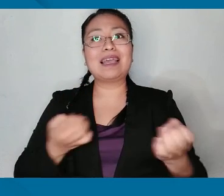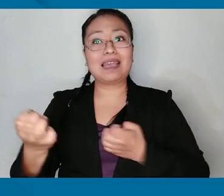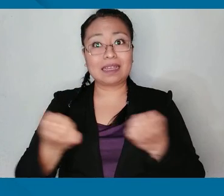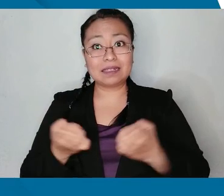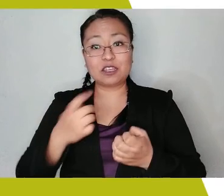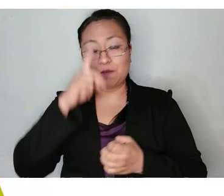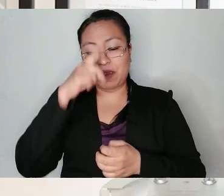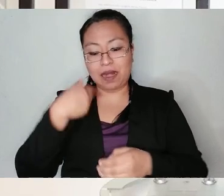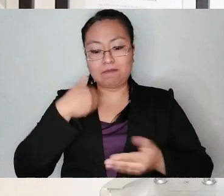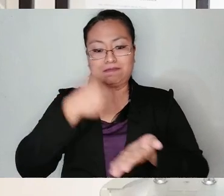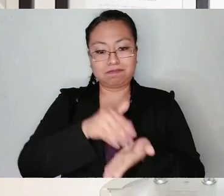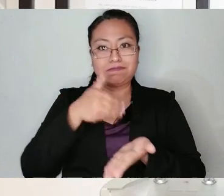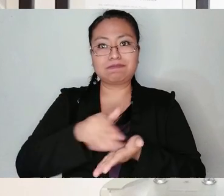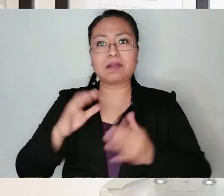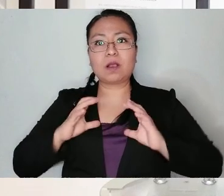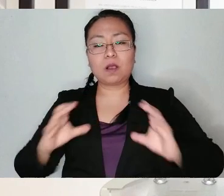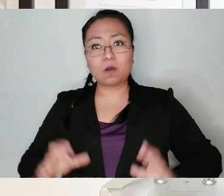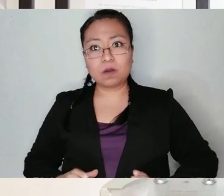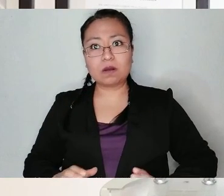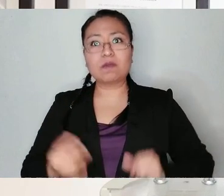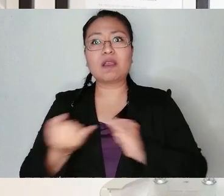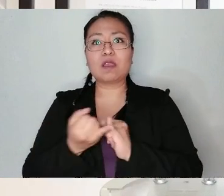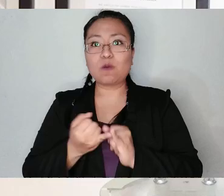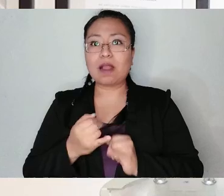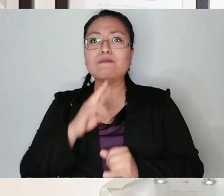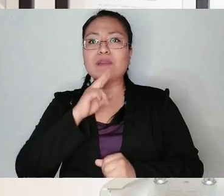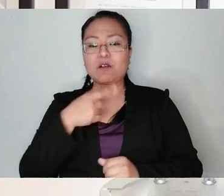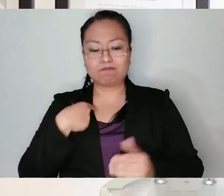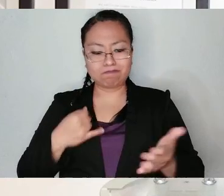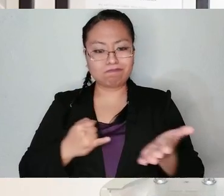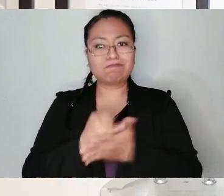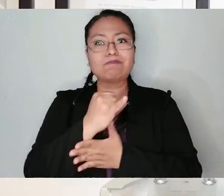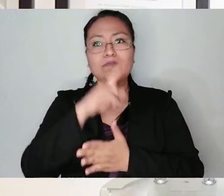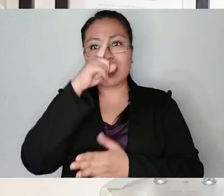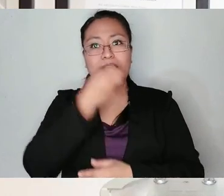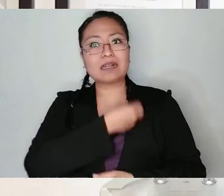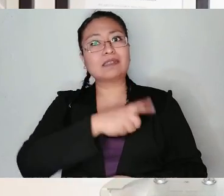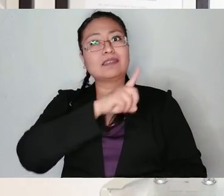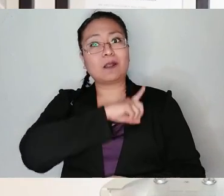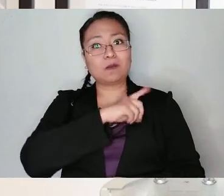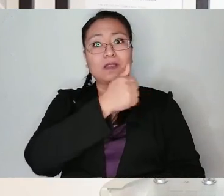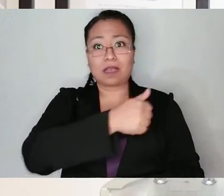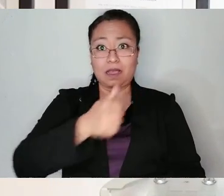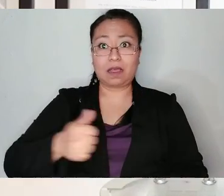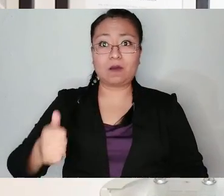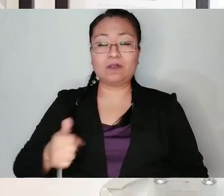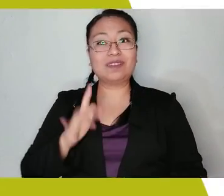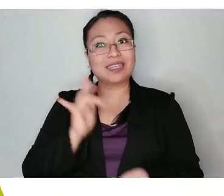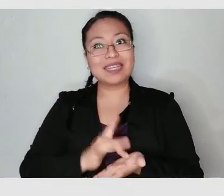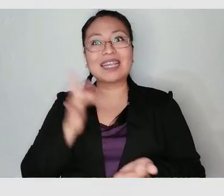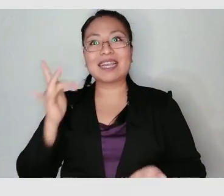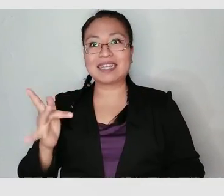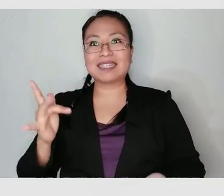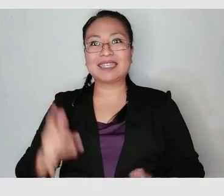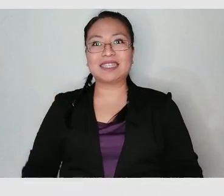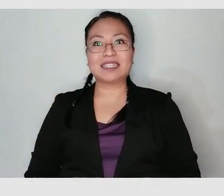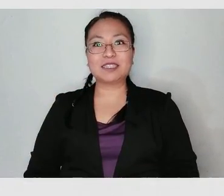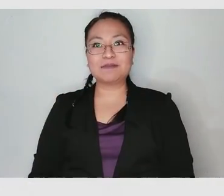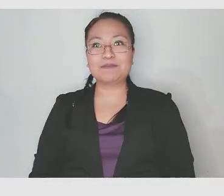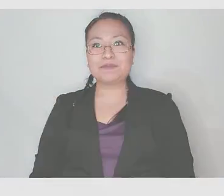consumiendo y tomar una mejor decisión para nuestra salud? Muchas gracias.